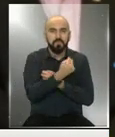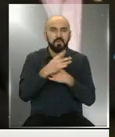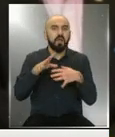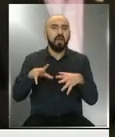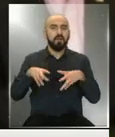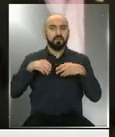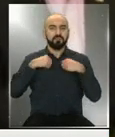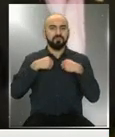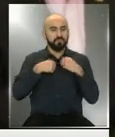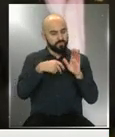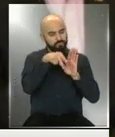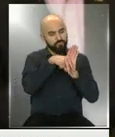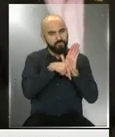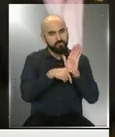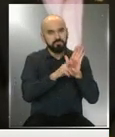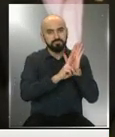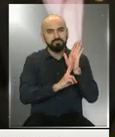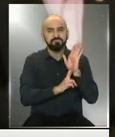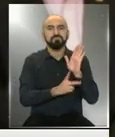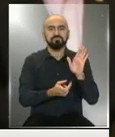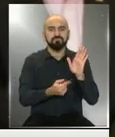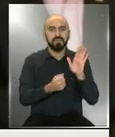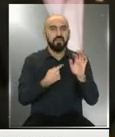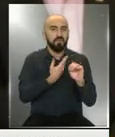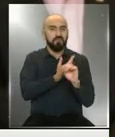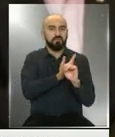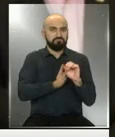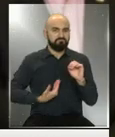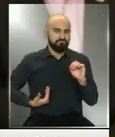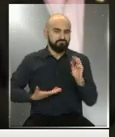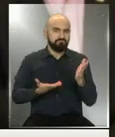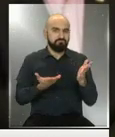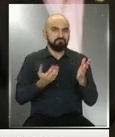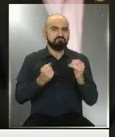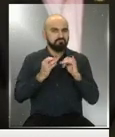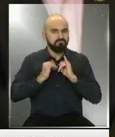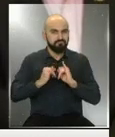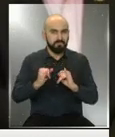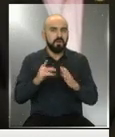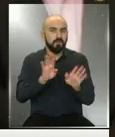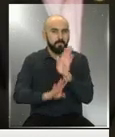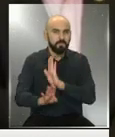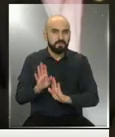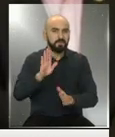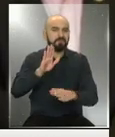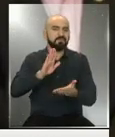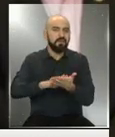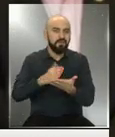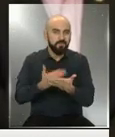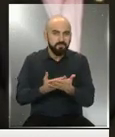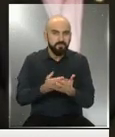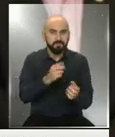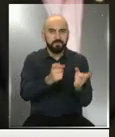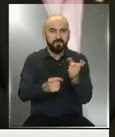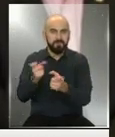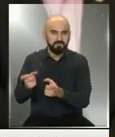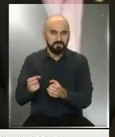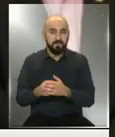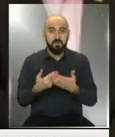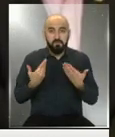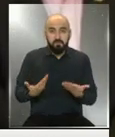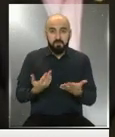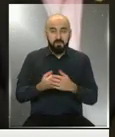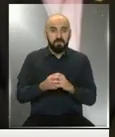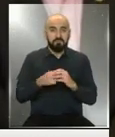las normas, las recomendaciones que ha planteado la autoridad sanitaria para proteger la salud de la población. Hoy día estamos enfrentando una